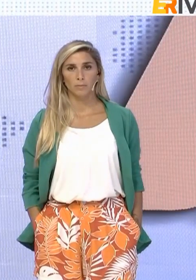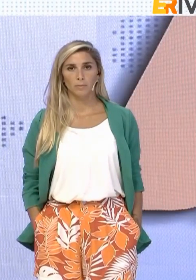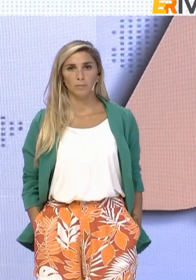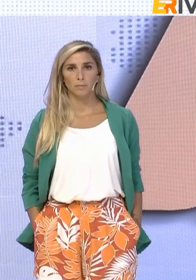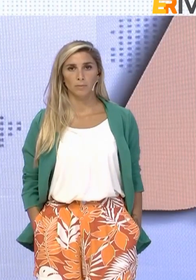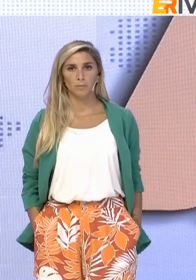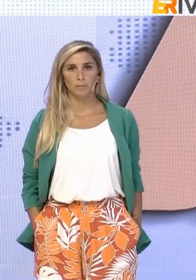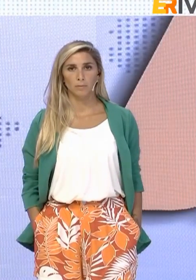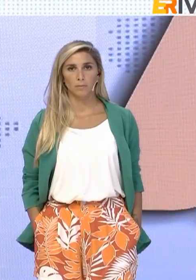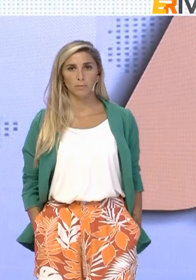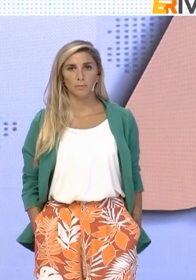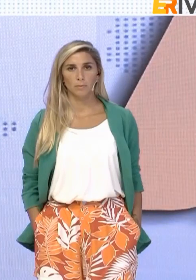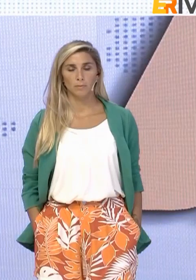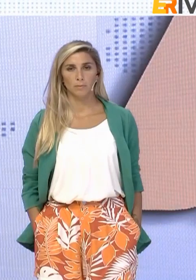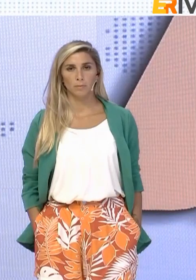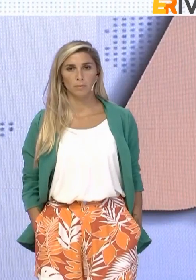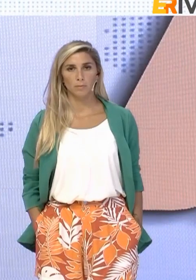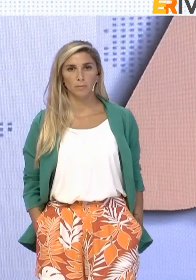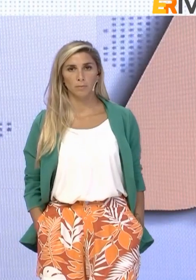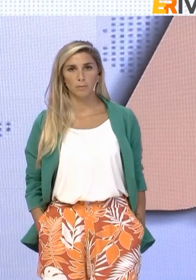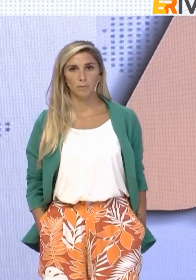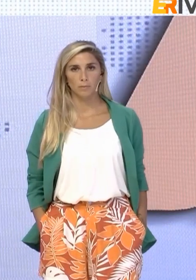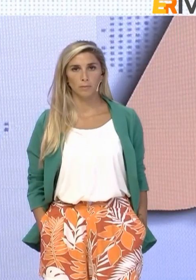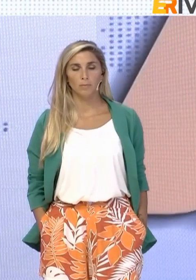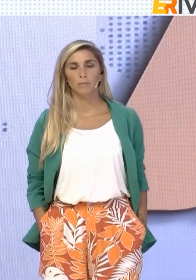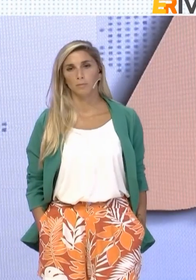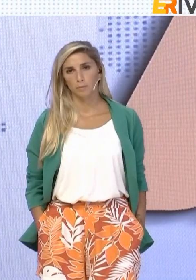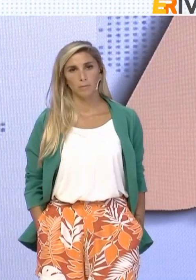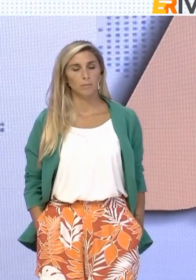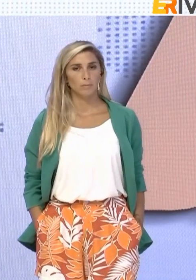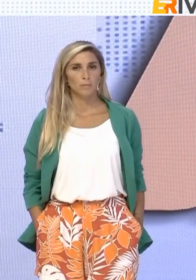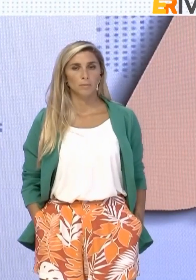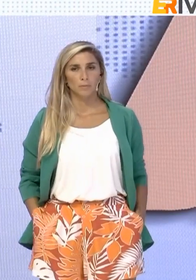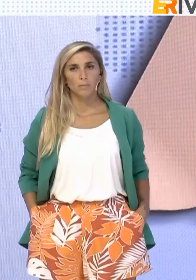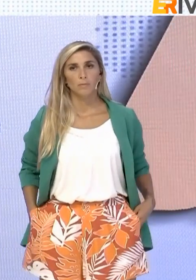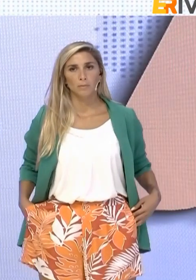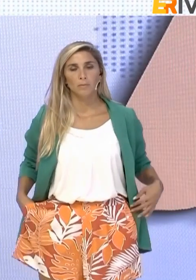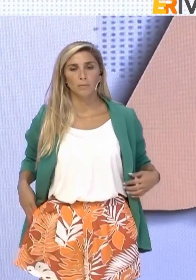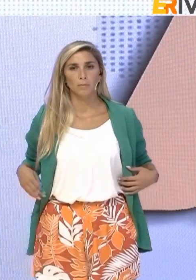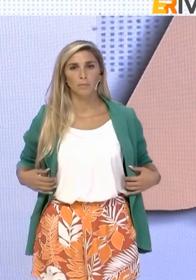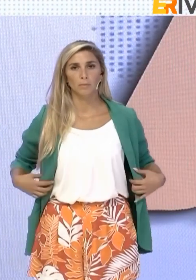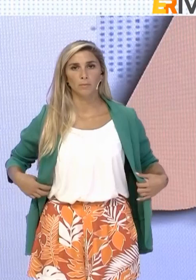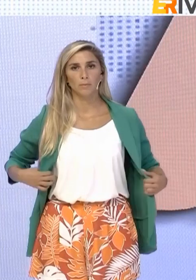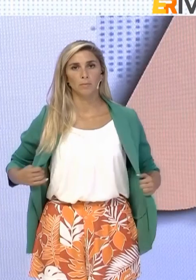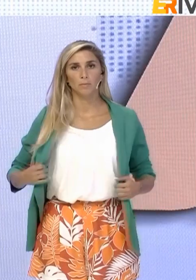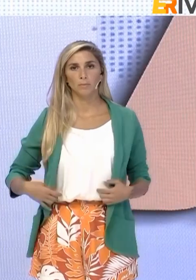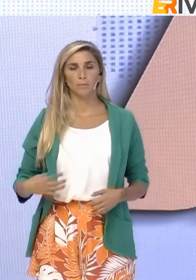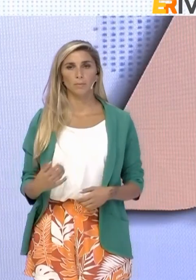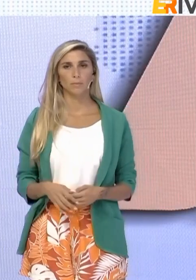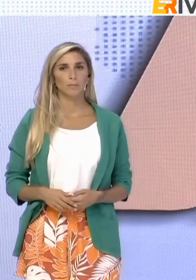nunca participé, nunca estuve en una campaña y me llaman para decirme que me gané un premio de